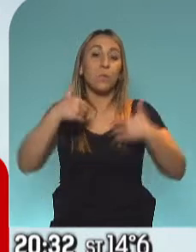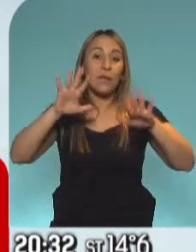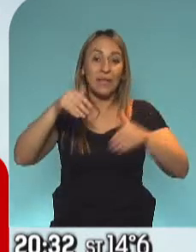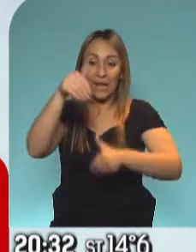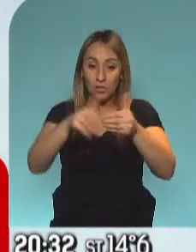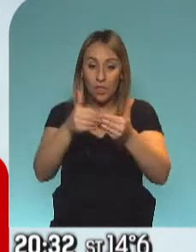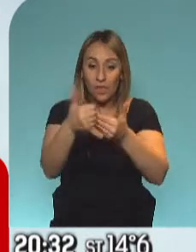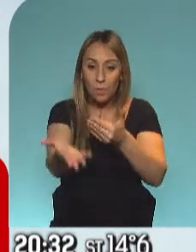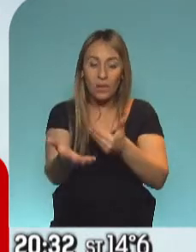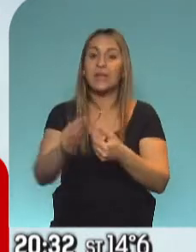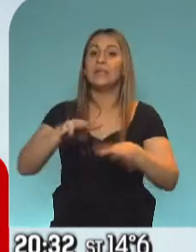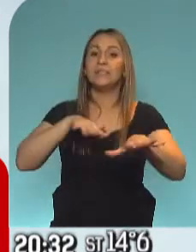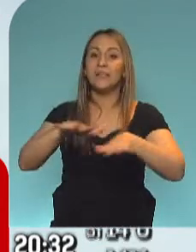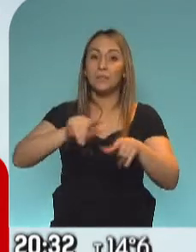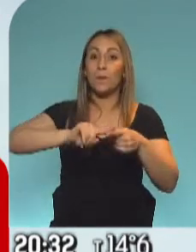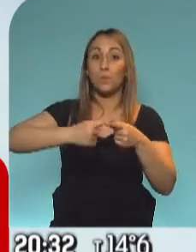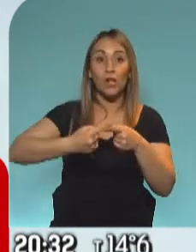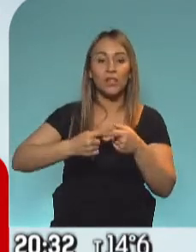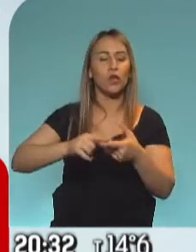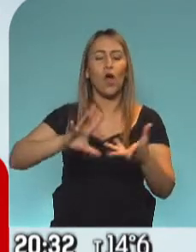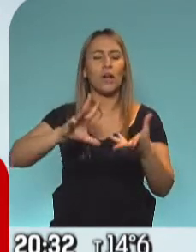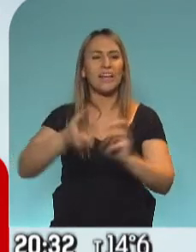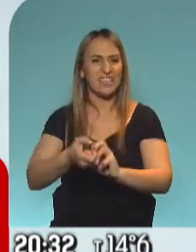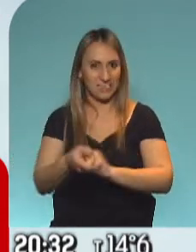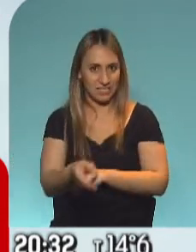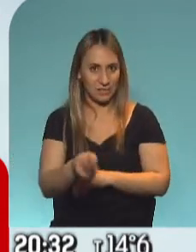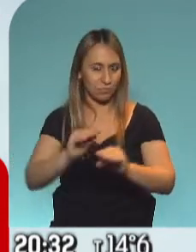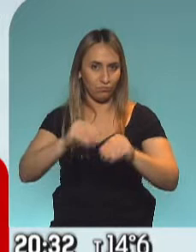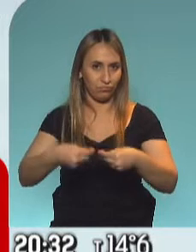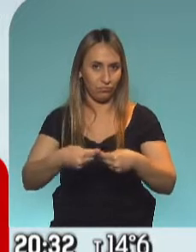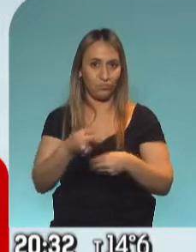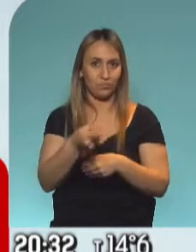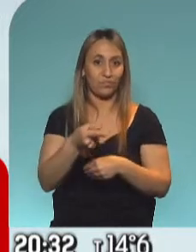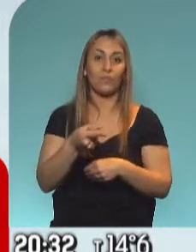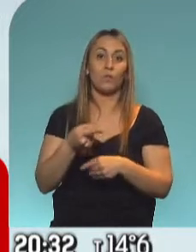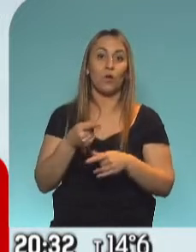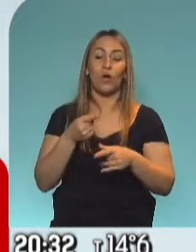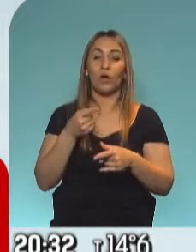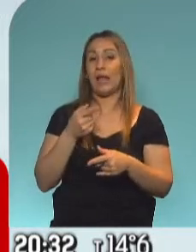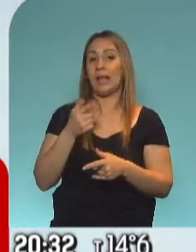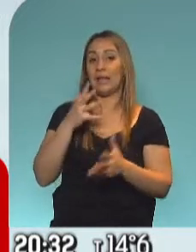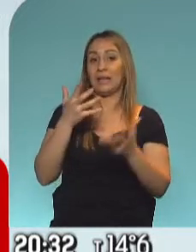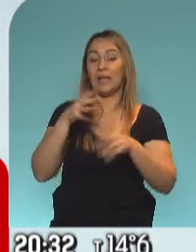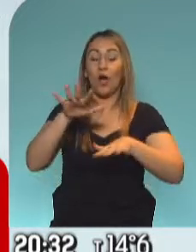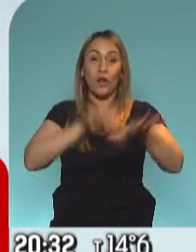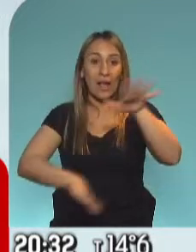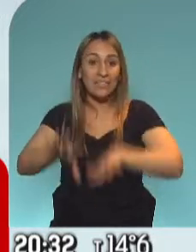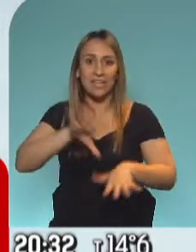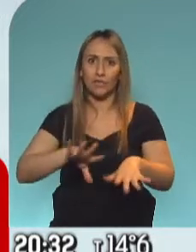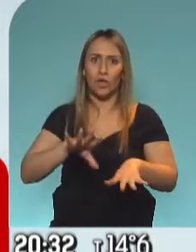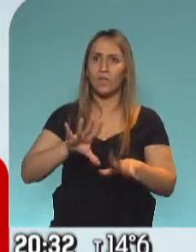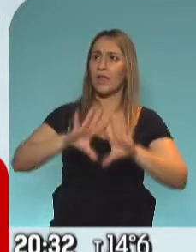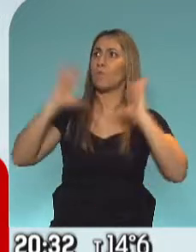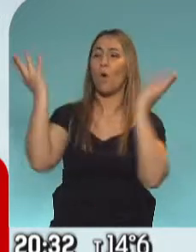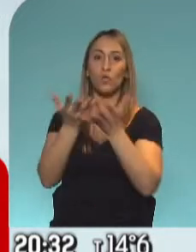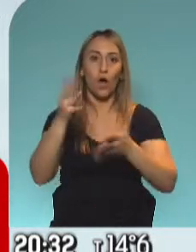Unidos, algo que cualquiera que siga el proceso, digo, es una de las democracias liberales más establecidas del mundo, podríamos decir. Entonces,